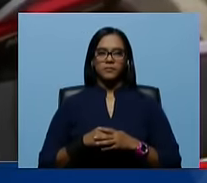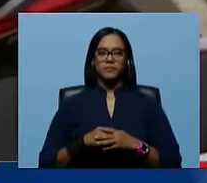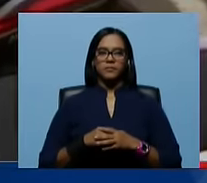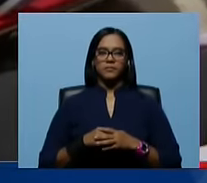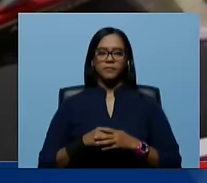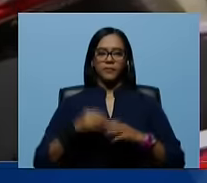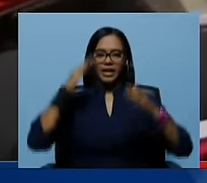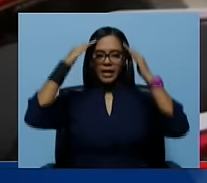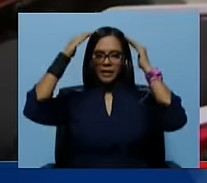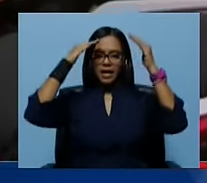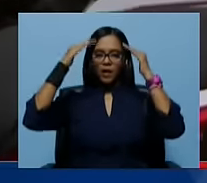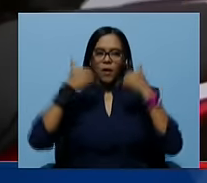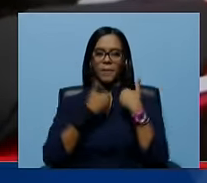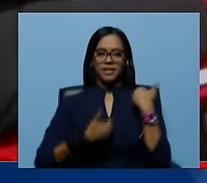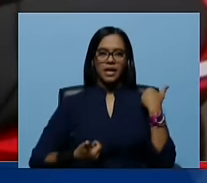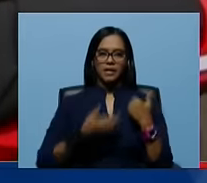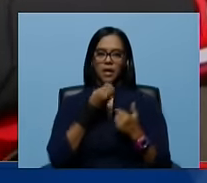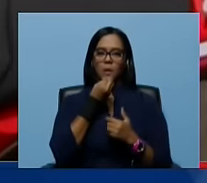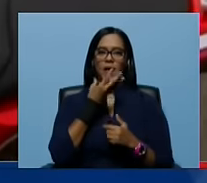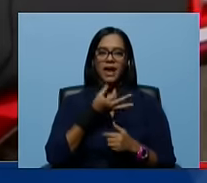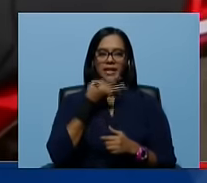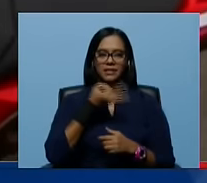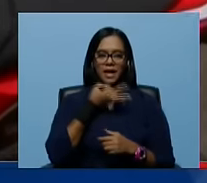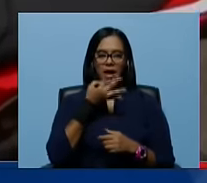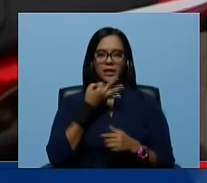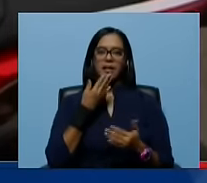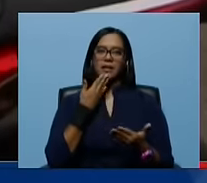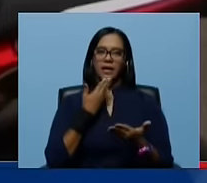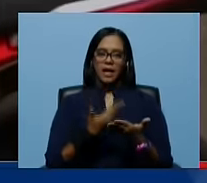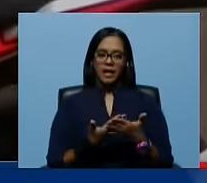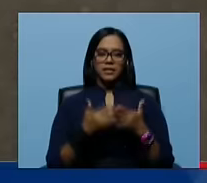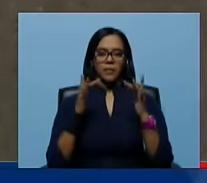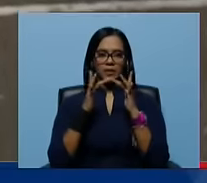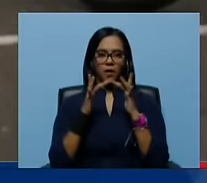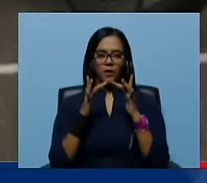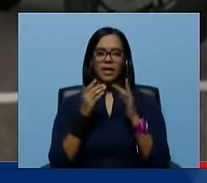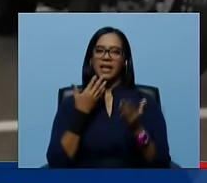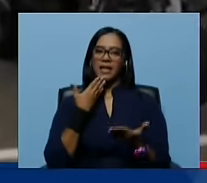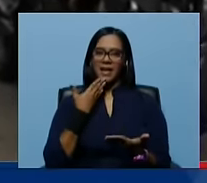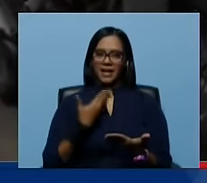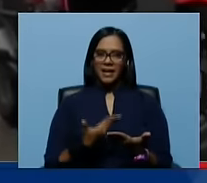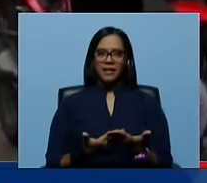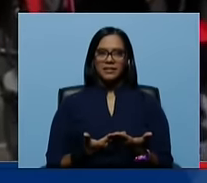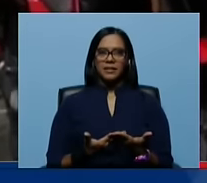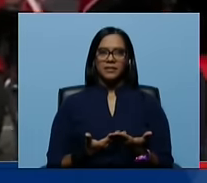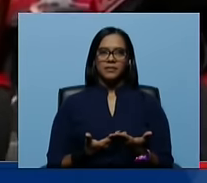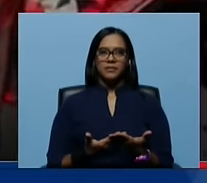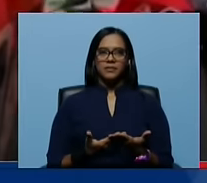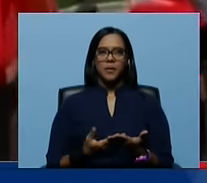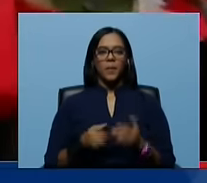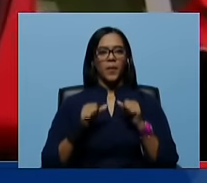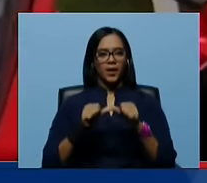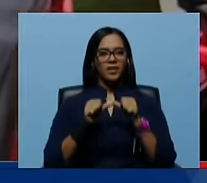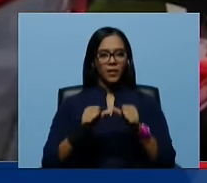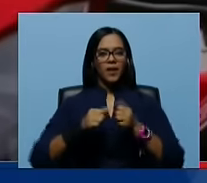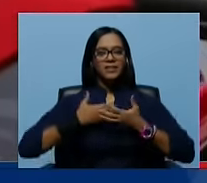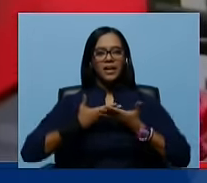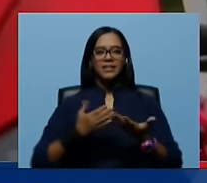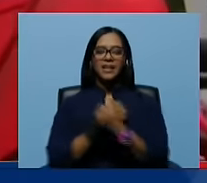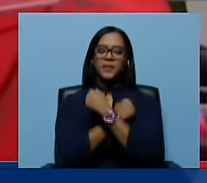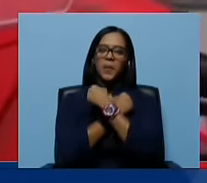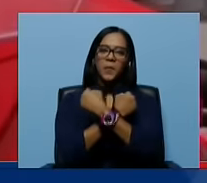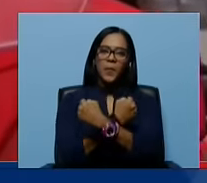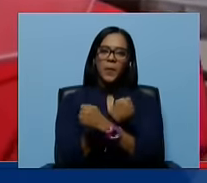Saludos, presidente. Muy buenas tardes. Gracias por este pase. Gracias por seguir entregando tanto amor para